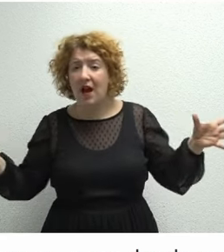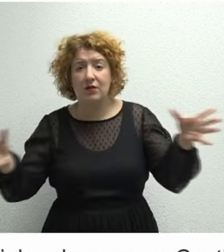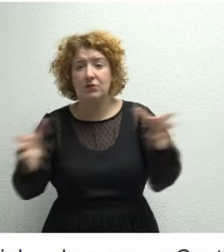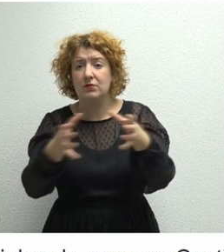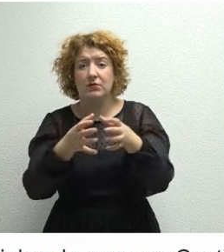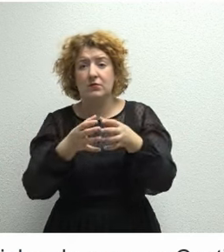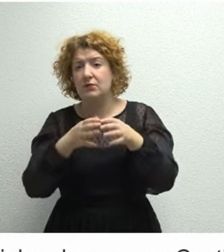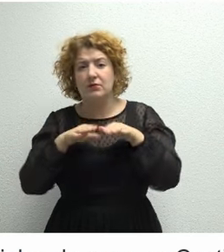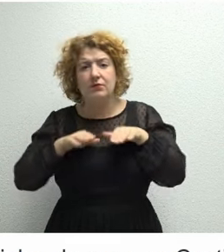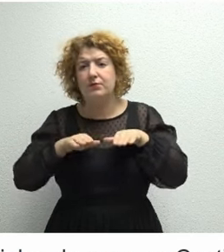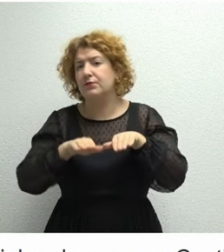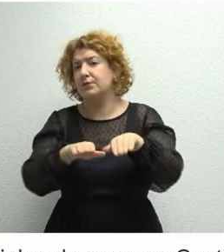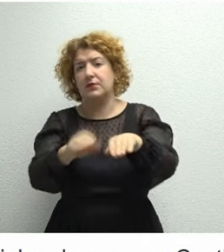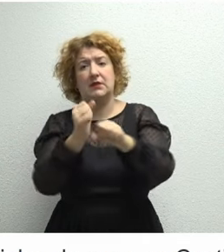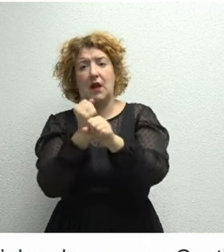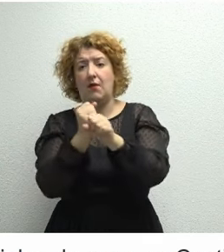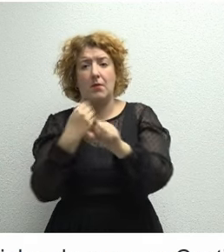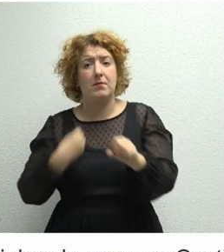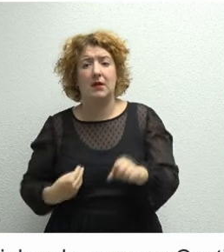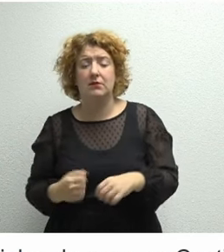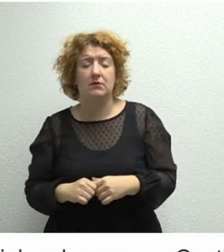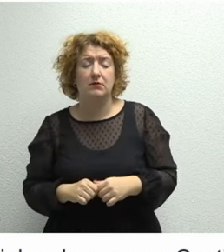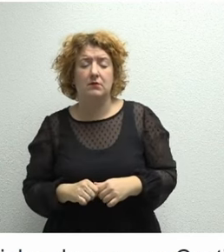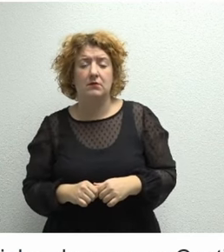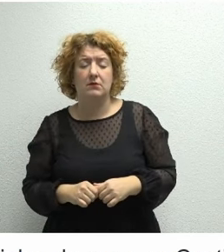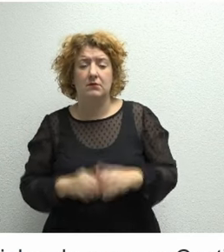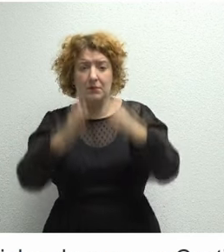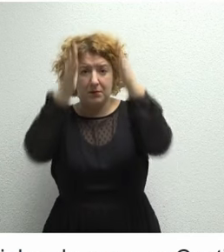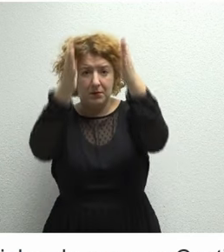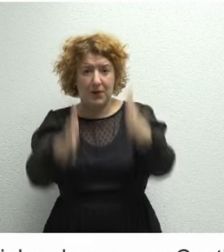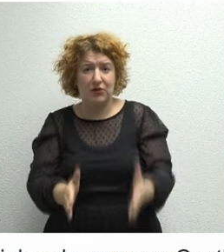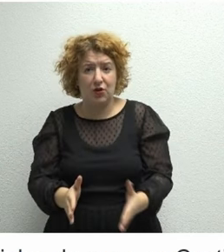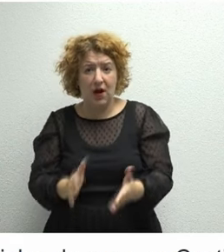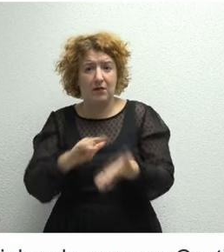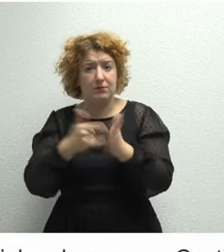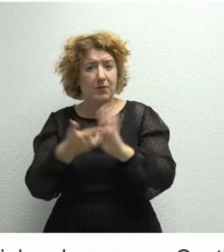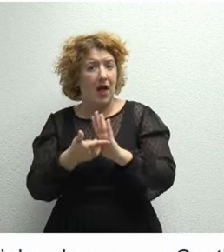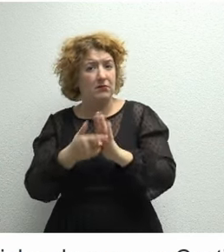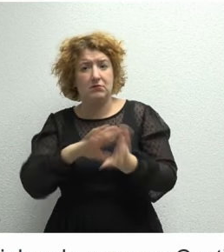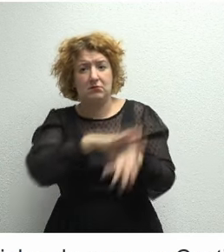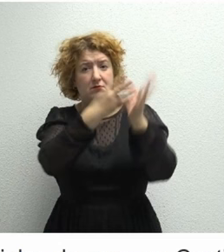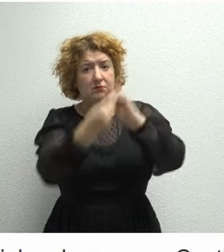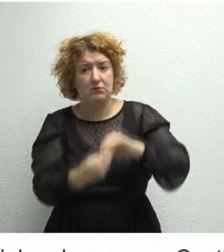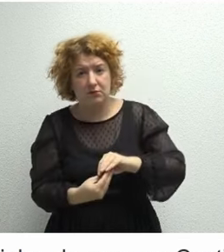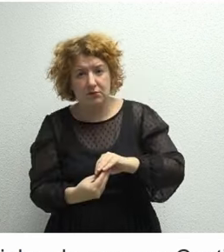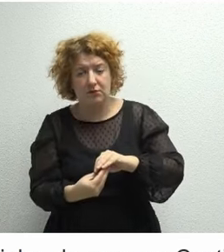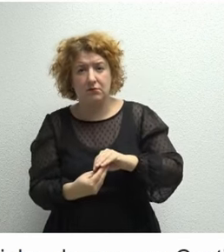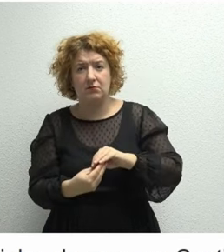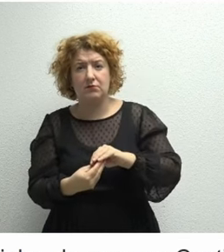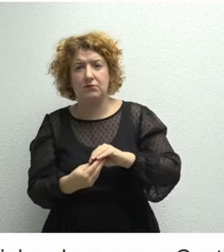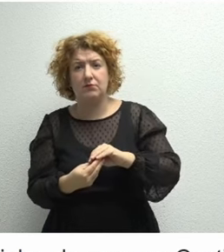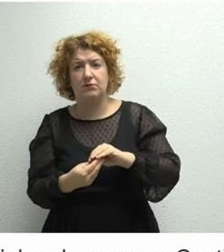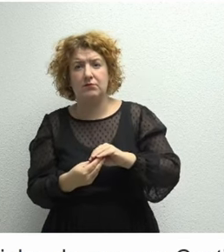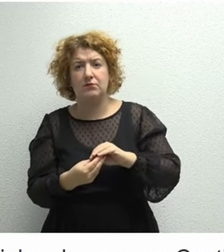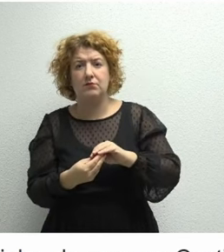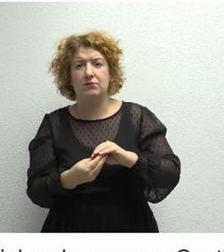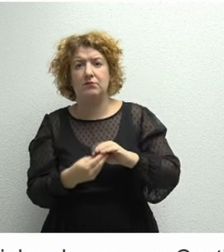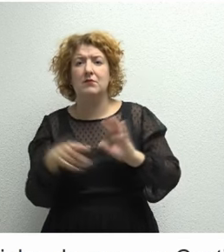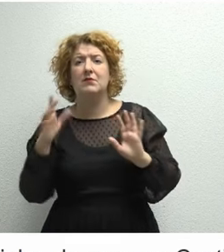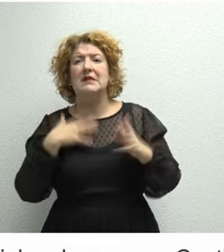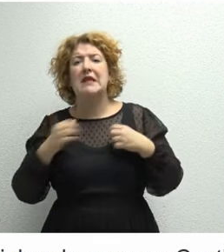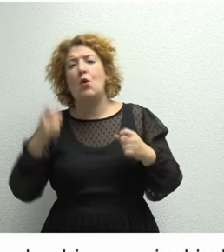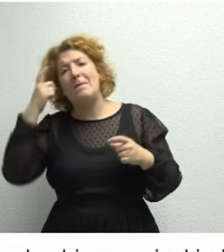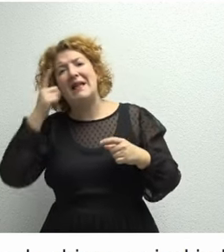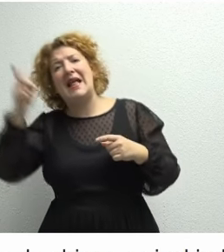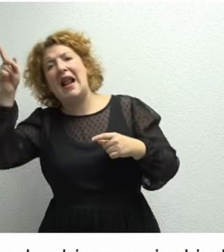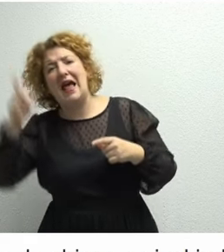llevamos el mismo plan de trabajo un plan centrado en esa persona O sea no en en Salud Mental Oye van a hacer